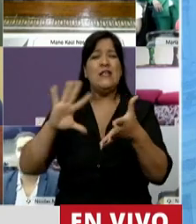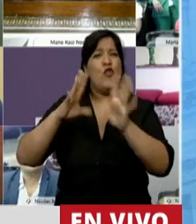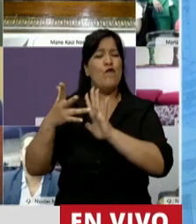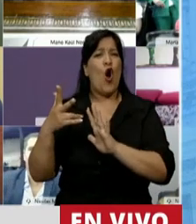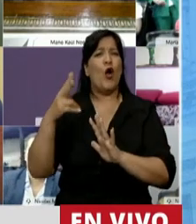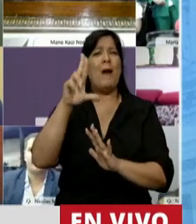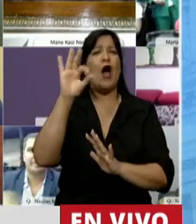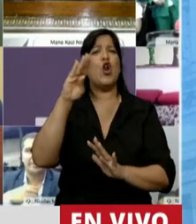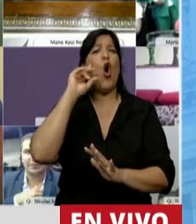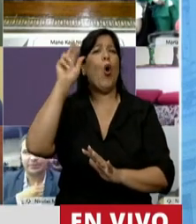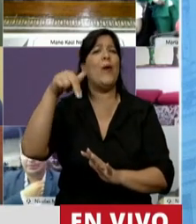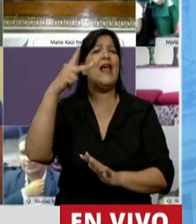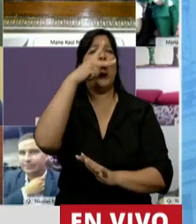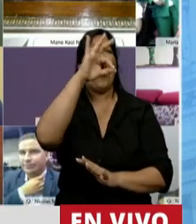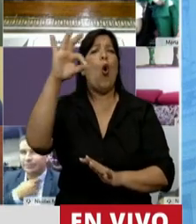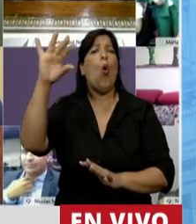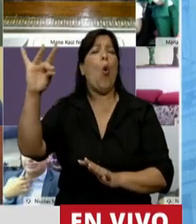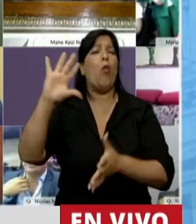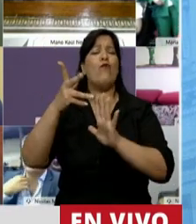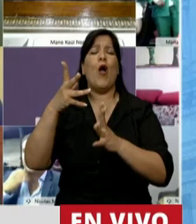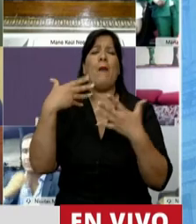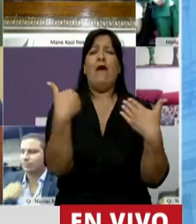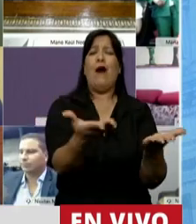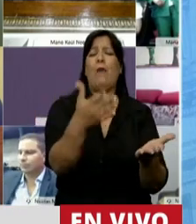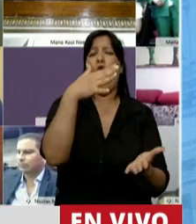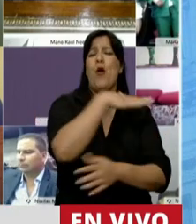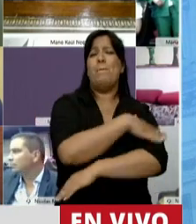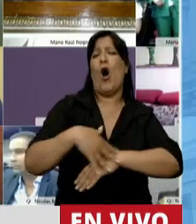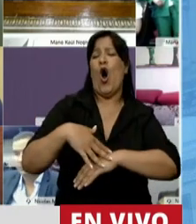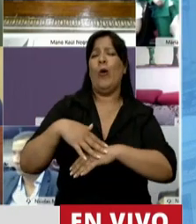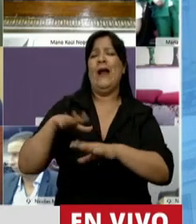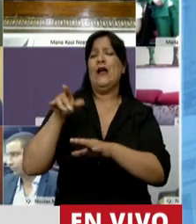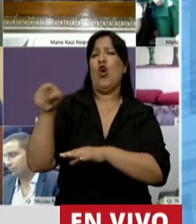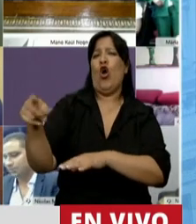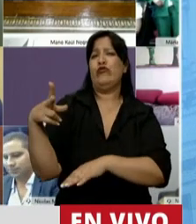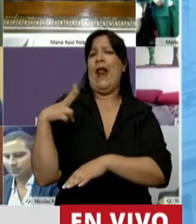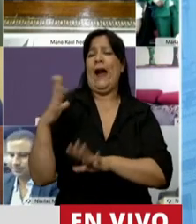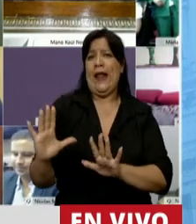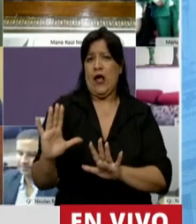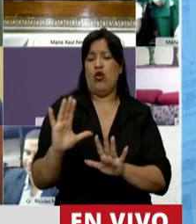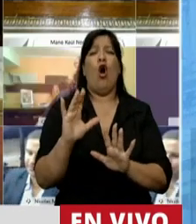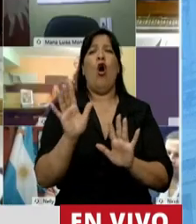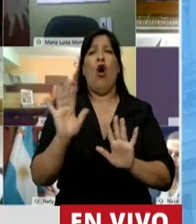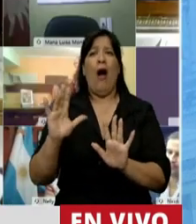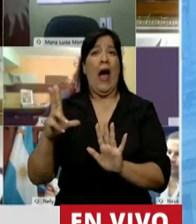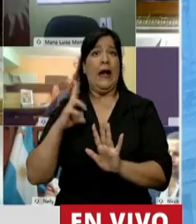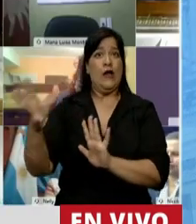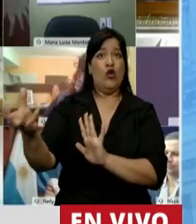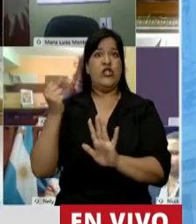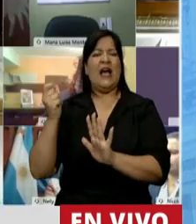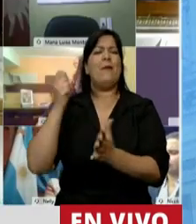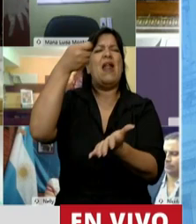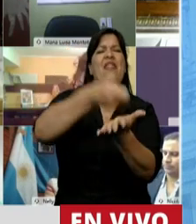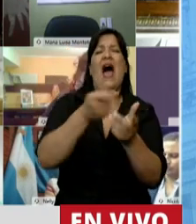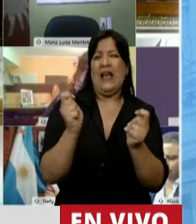¿no? Les vamos a sacar a los más ricos. Segundo tema, ¿para dárselos a quién? Lo enumera el artículo